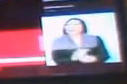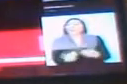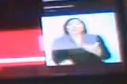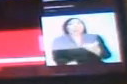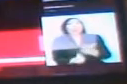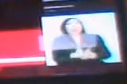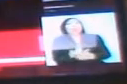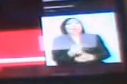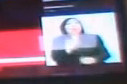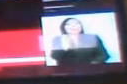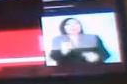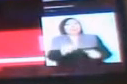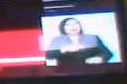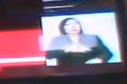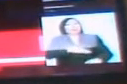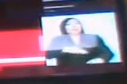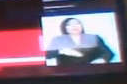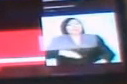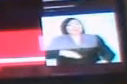nuevo,